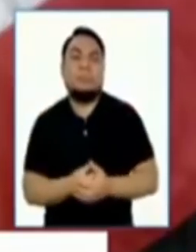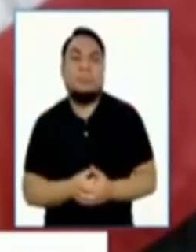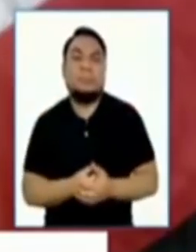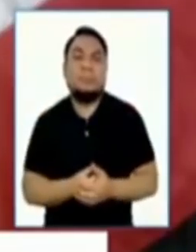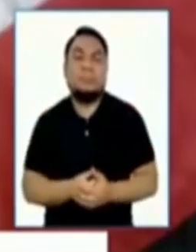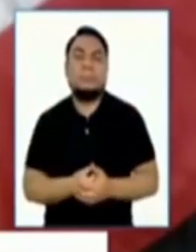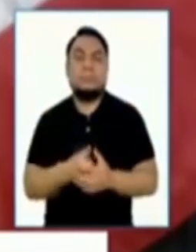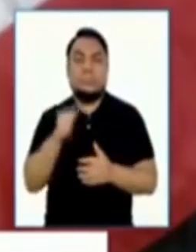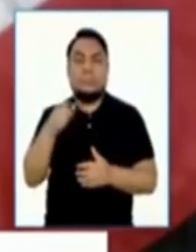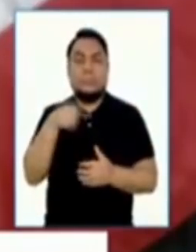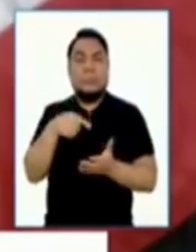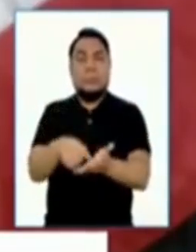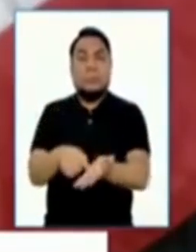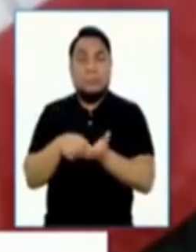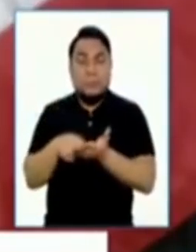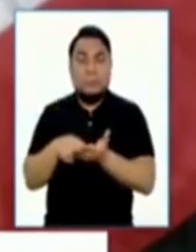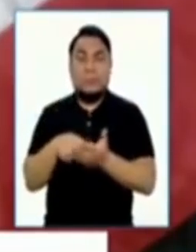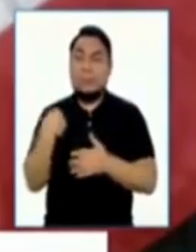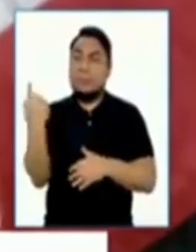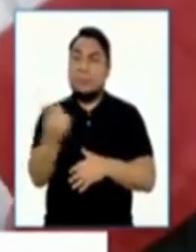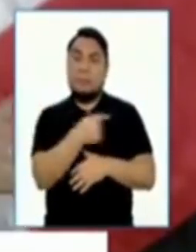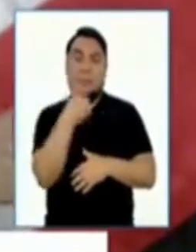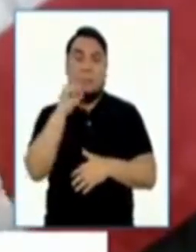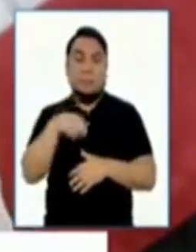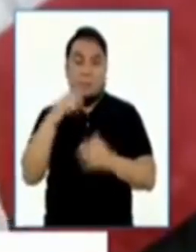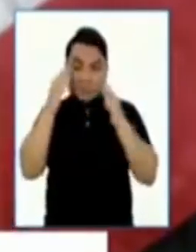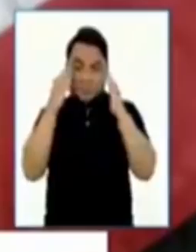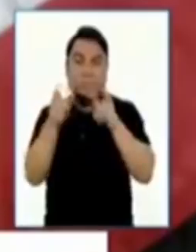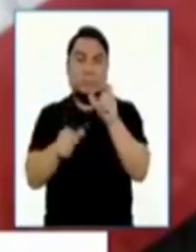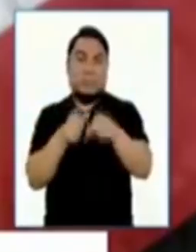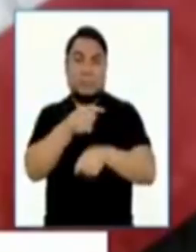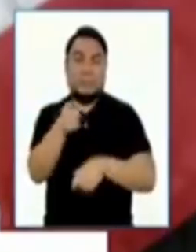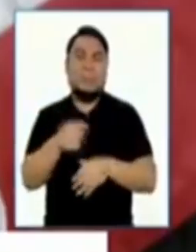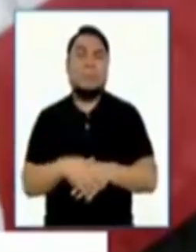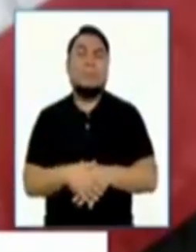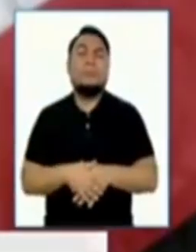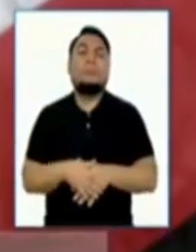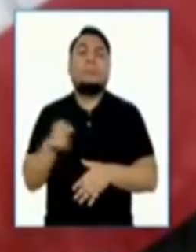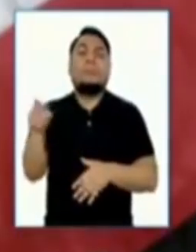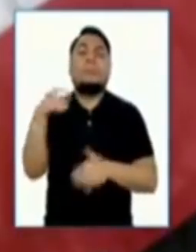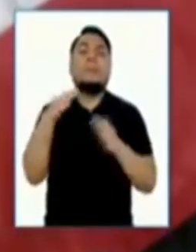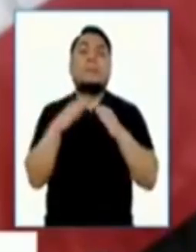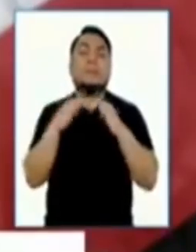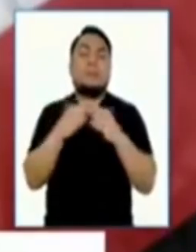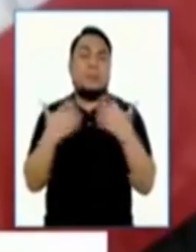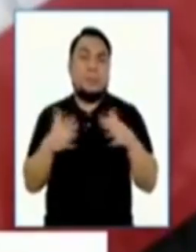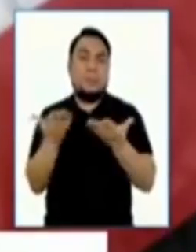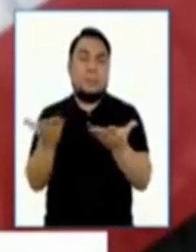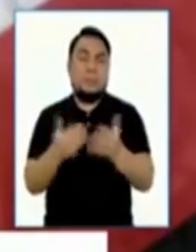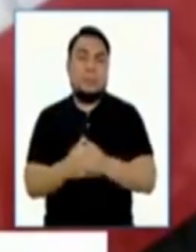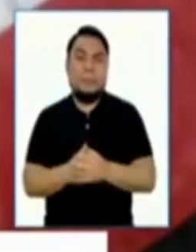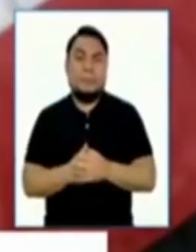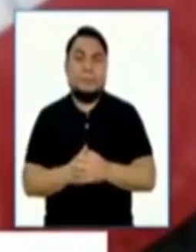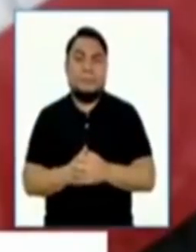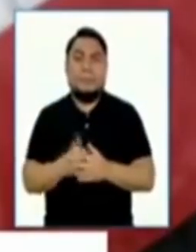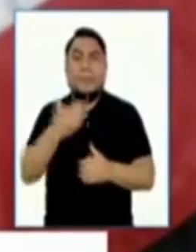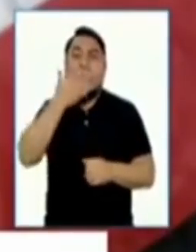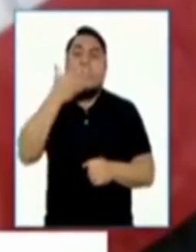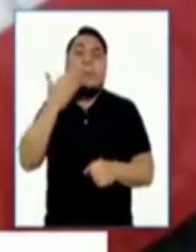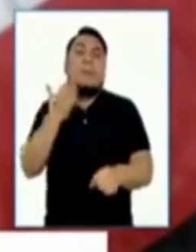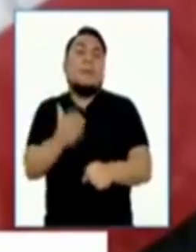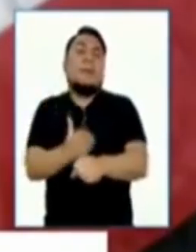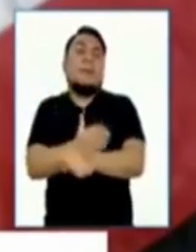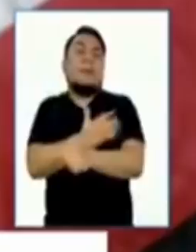de la distribución de este nuevo bono familiar universal te dejo las declaraciones del presidente martín vizcarra para que